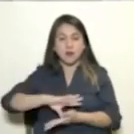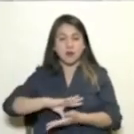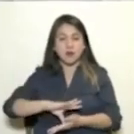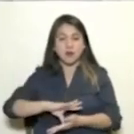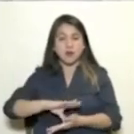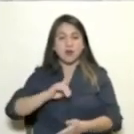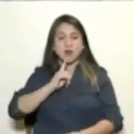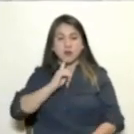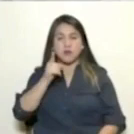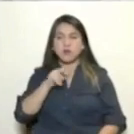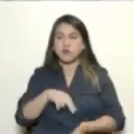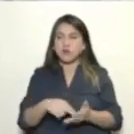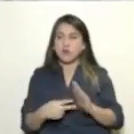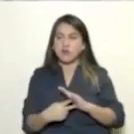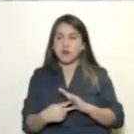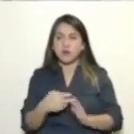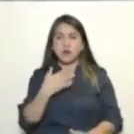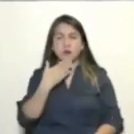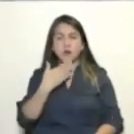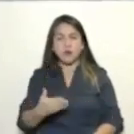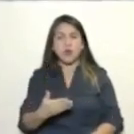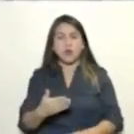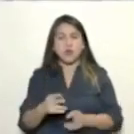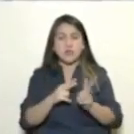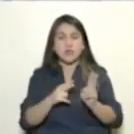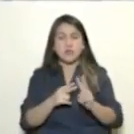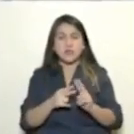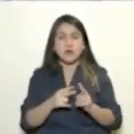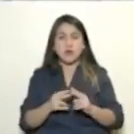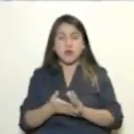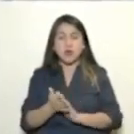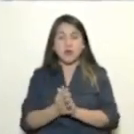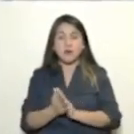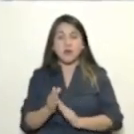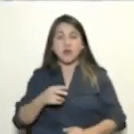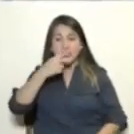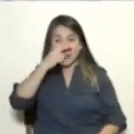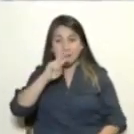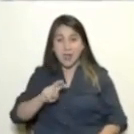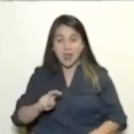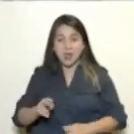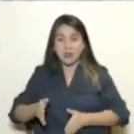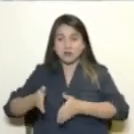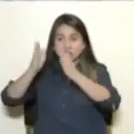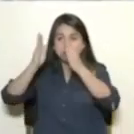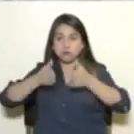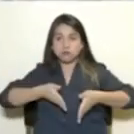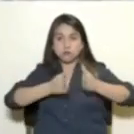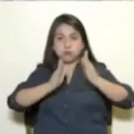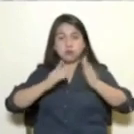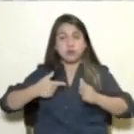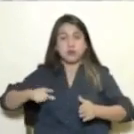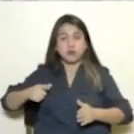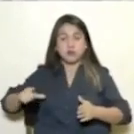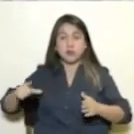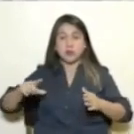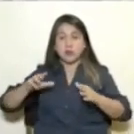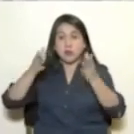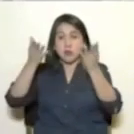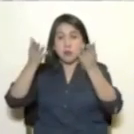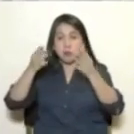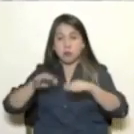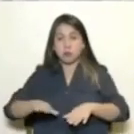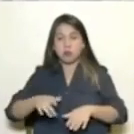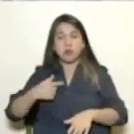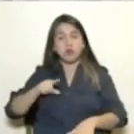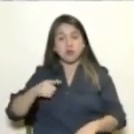tuvimos una crisis, por decirle algo, cuando se produce el ataque a las Torres Gemelas. No pasó nada, ¿verdad? Estados Unidos se